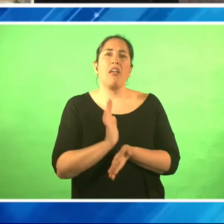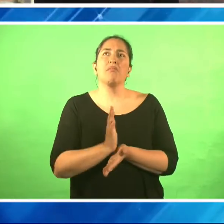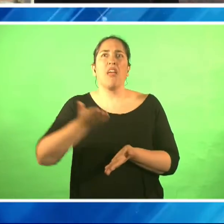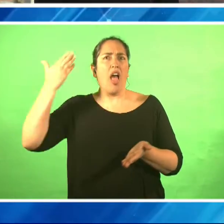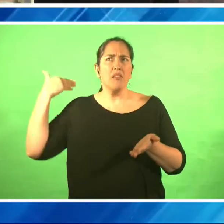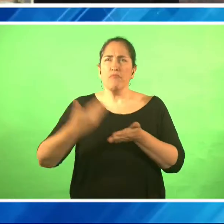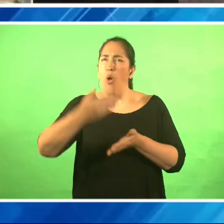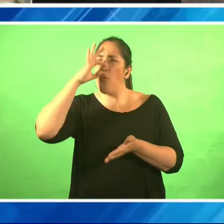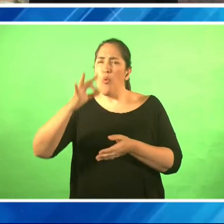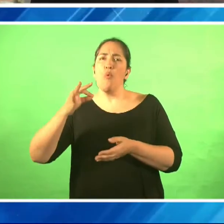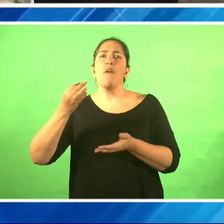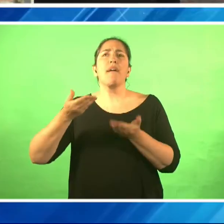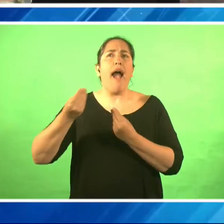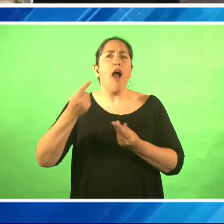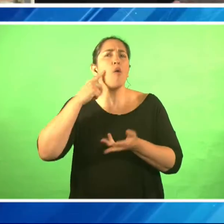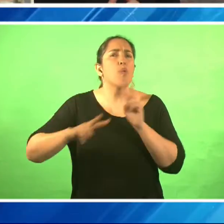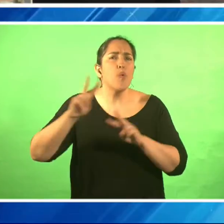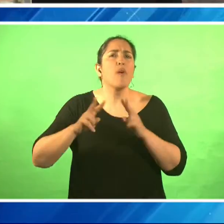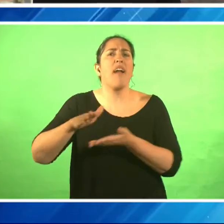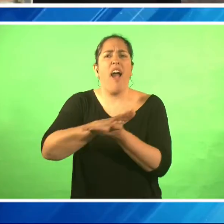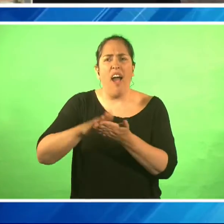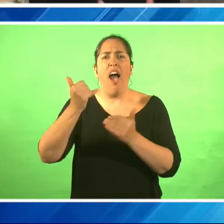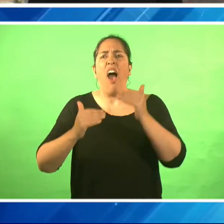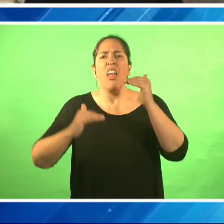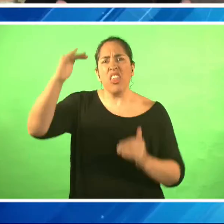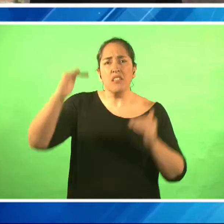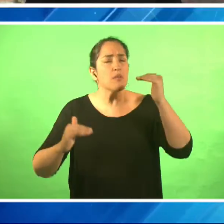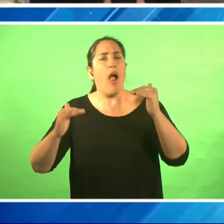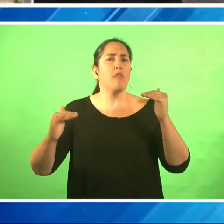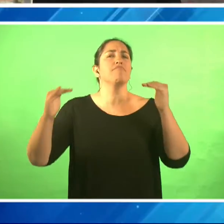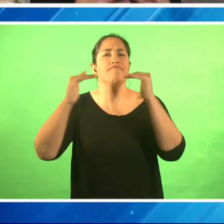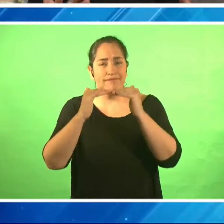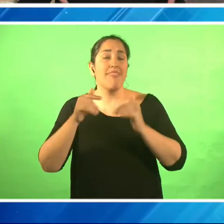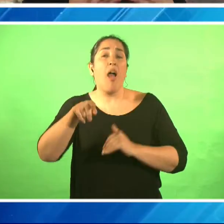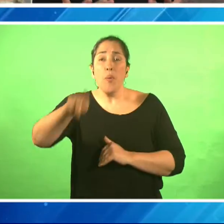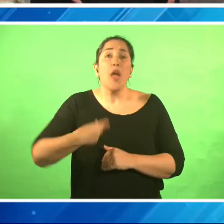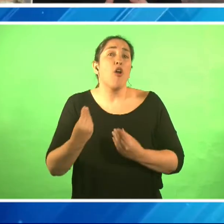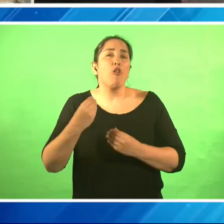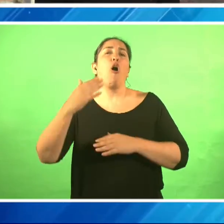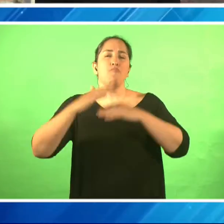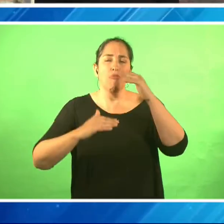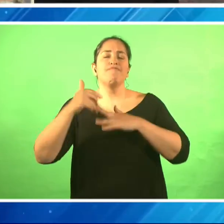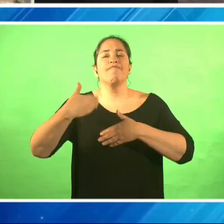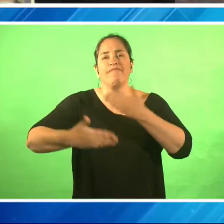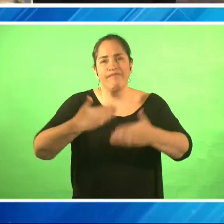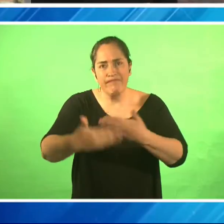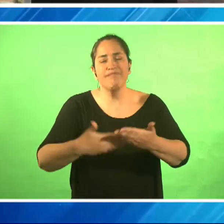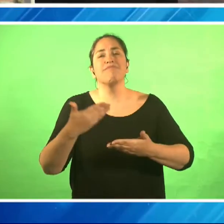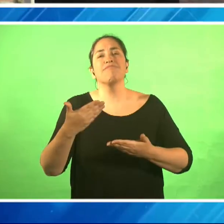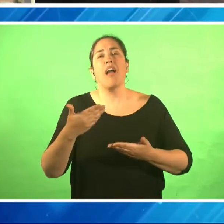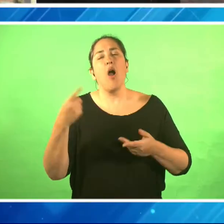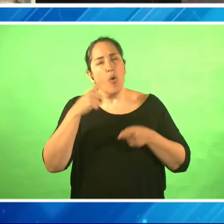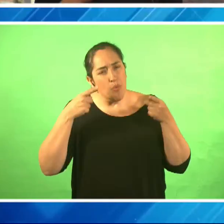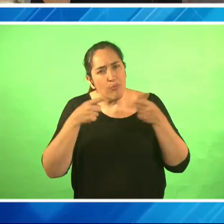poder reparar tanta desigualdad, que no sea construyendo buenas prácticas y